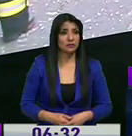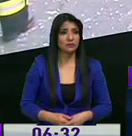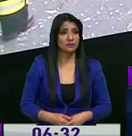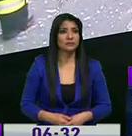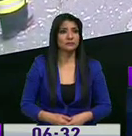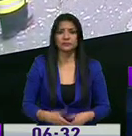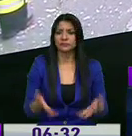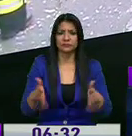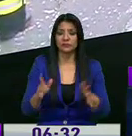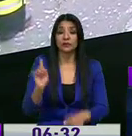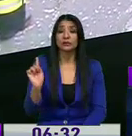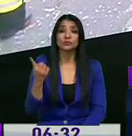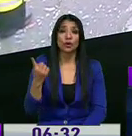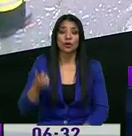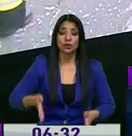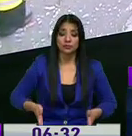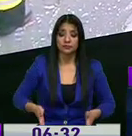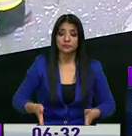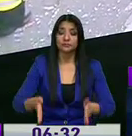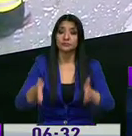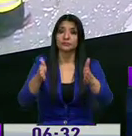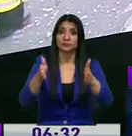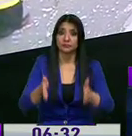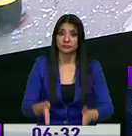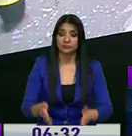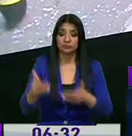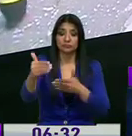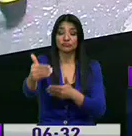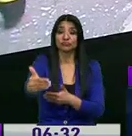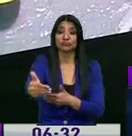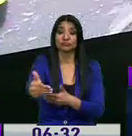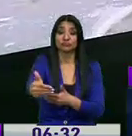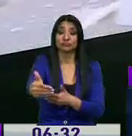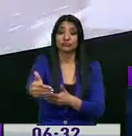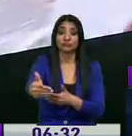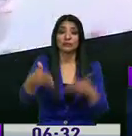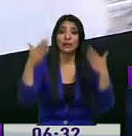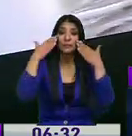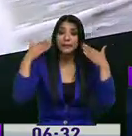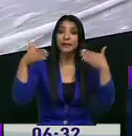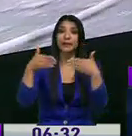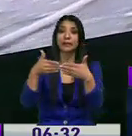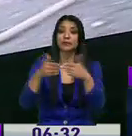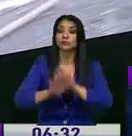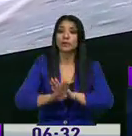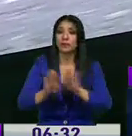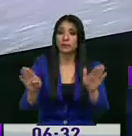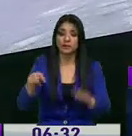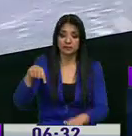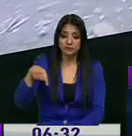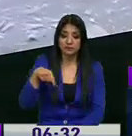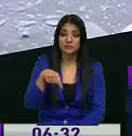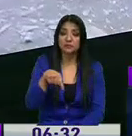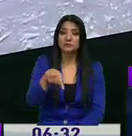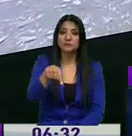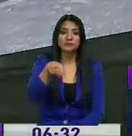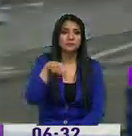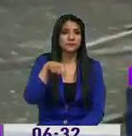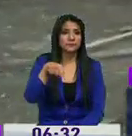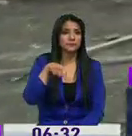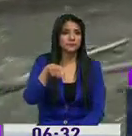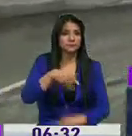no únicamente parcialmente hago más bien un tramo de la avenida mariana de jesús que viene desde la